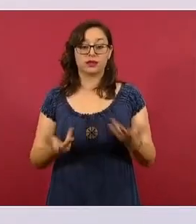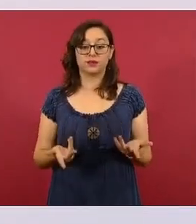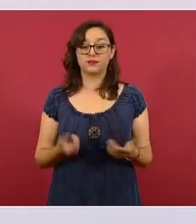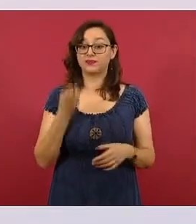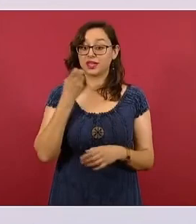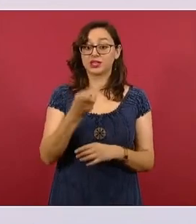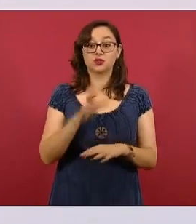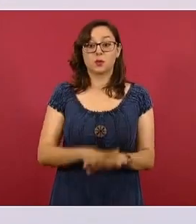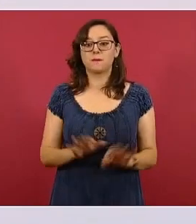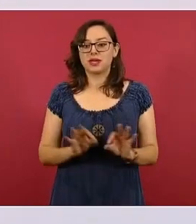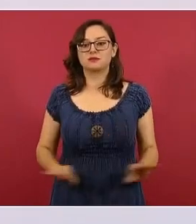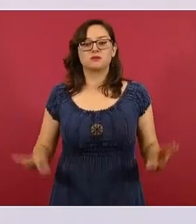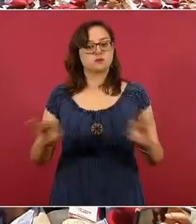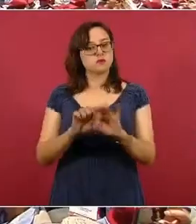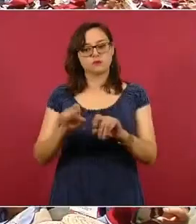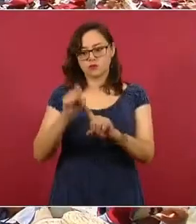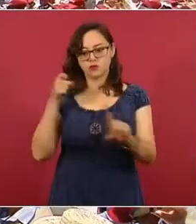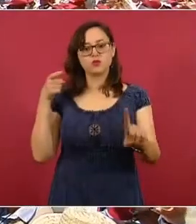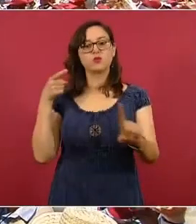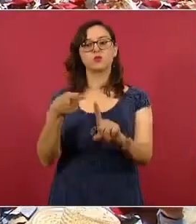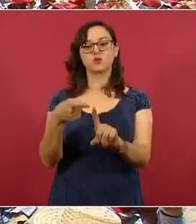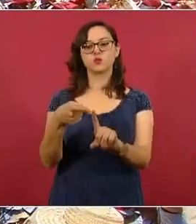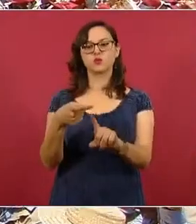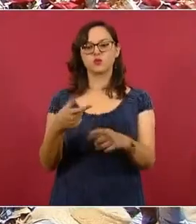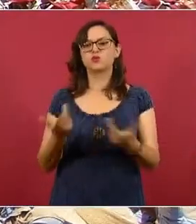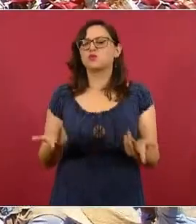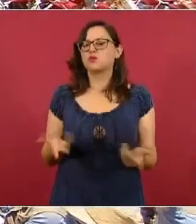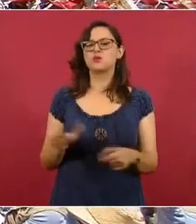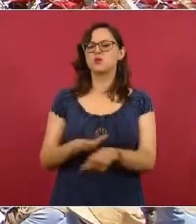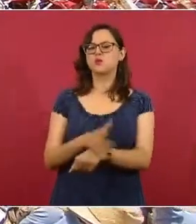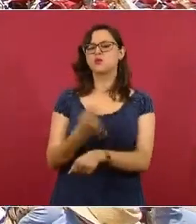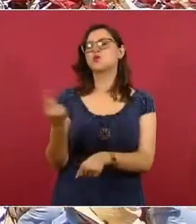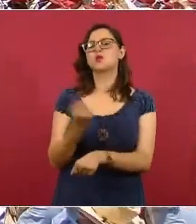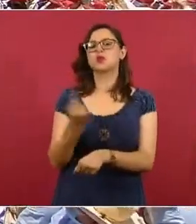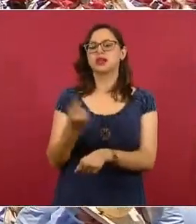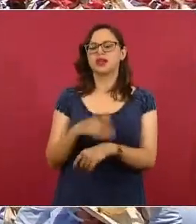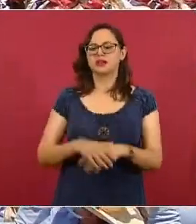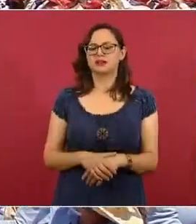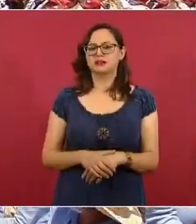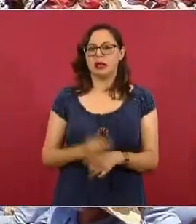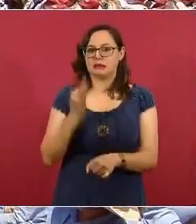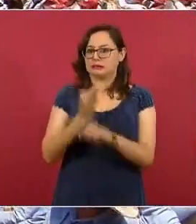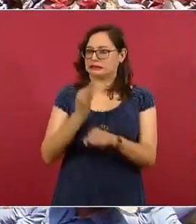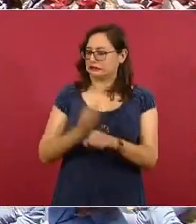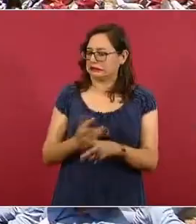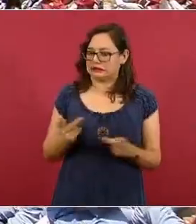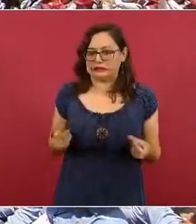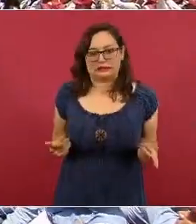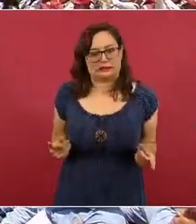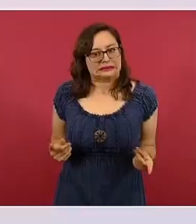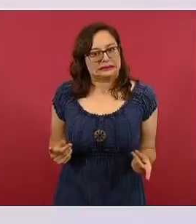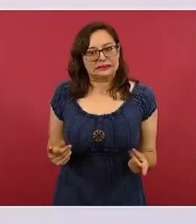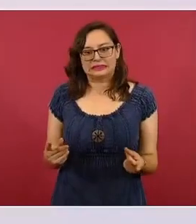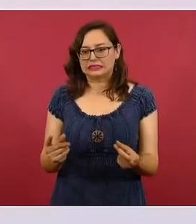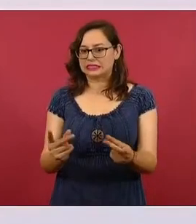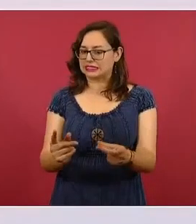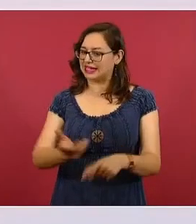Ese es el propósito. ¿Por qué lo tenemos que hacer?